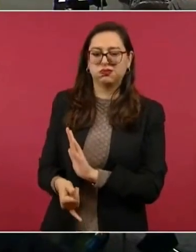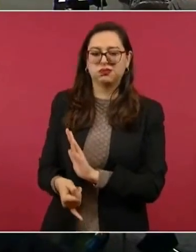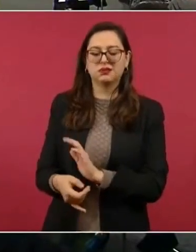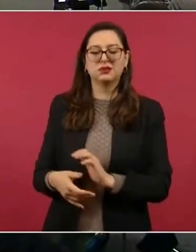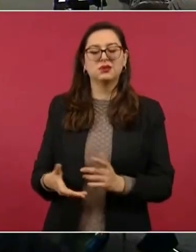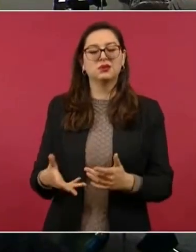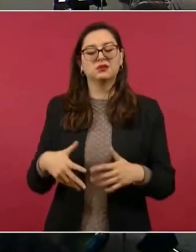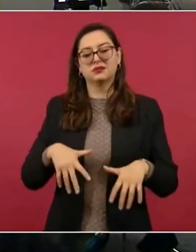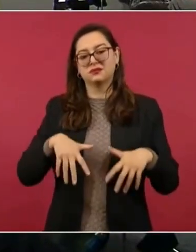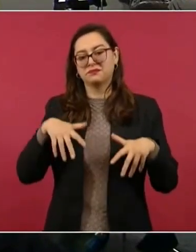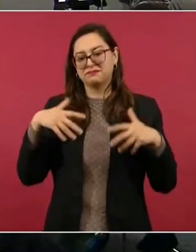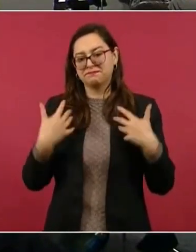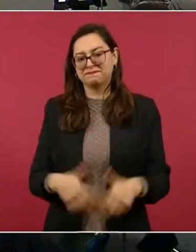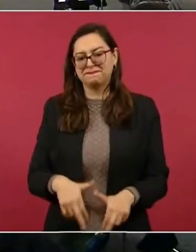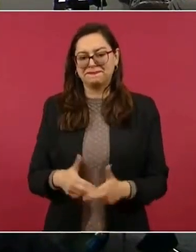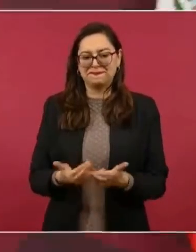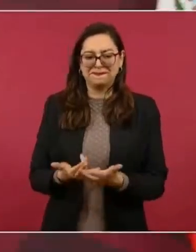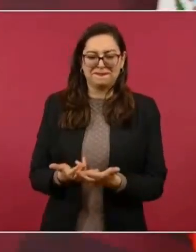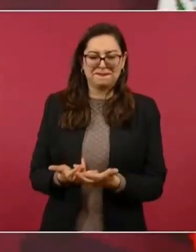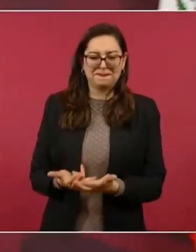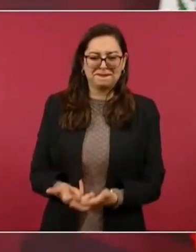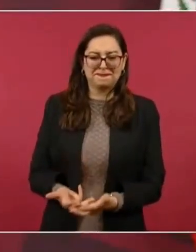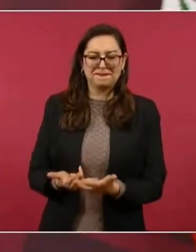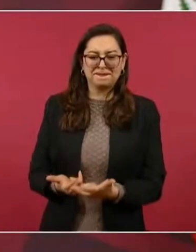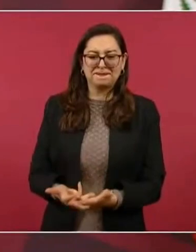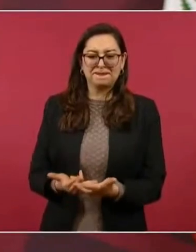tiene una cultura